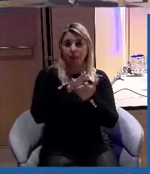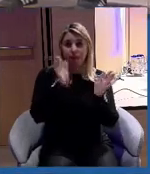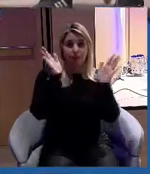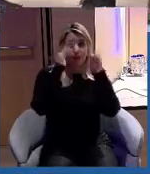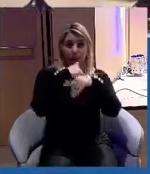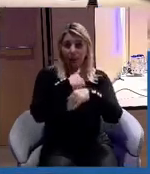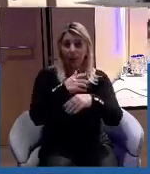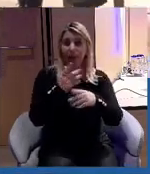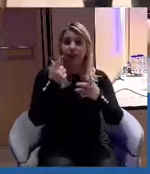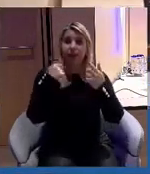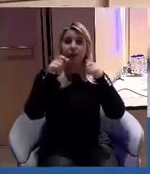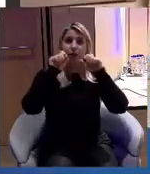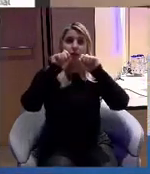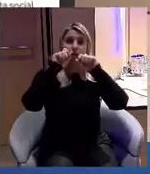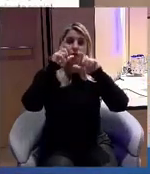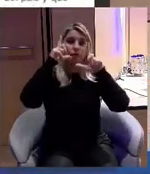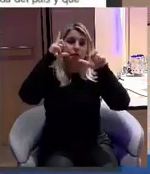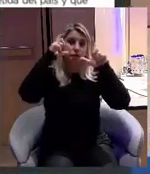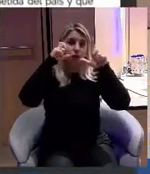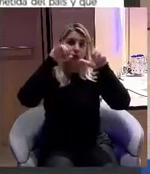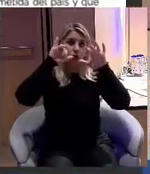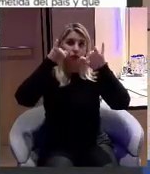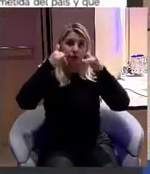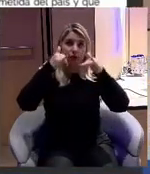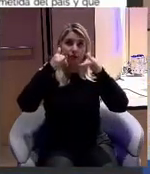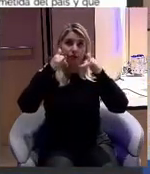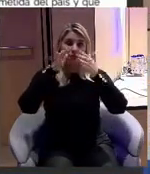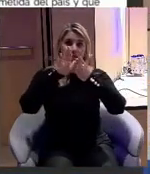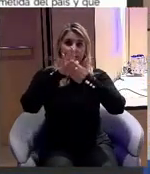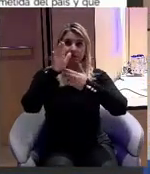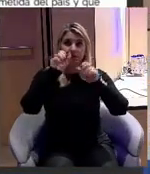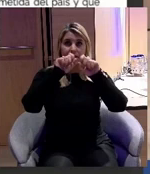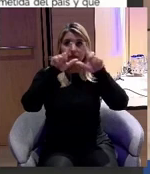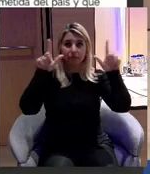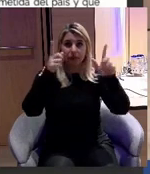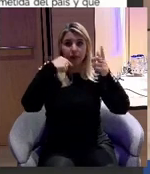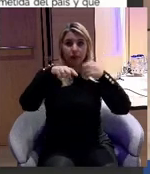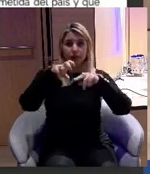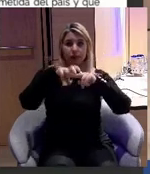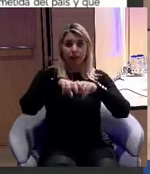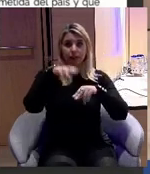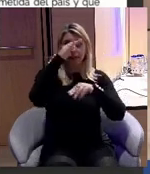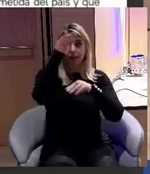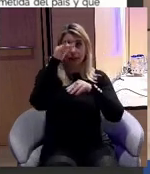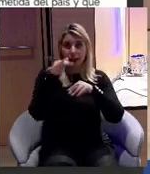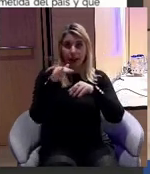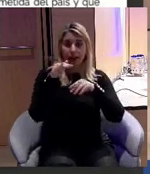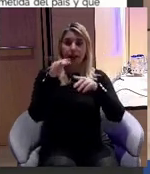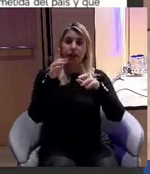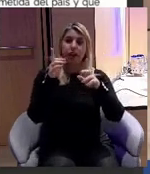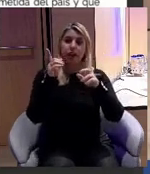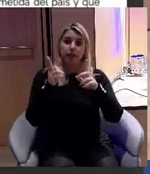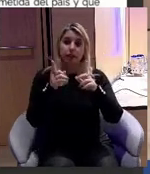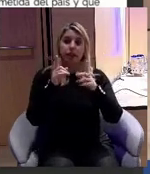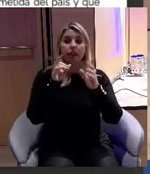eh de un de algo impreso Entonces nosotros nos tuvimos que sentar leer las propuestas